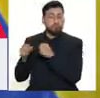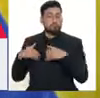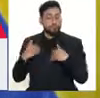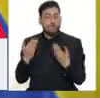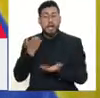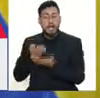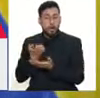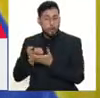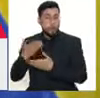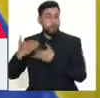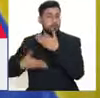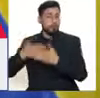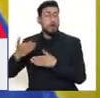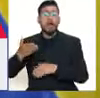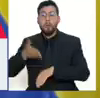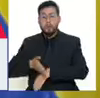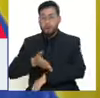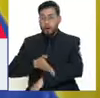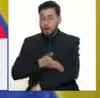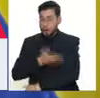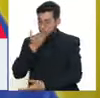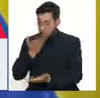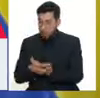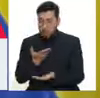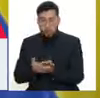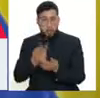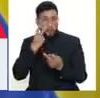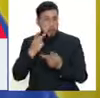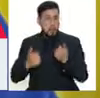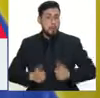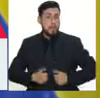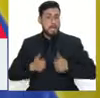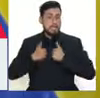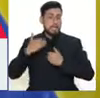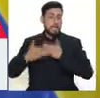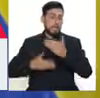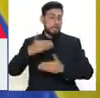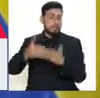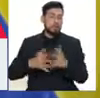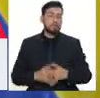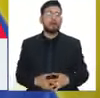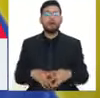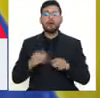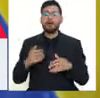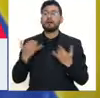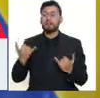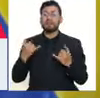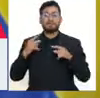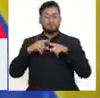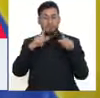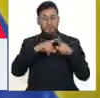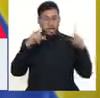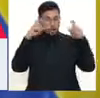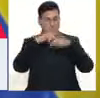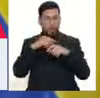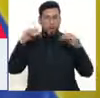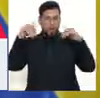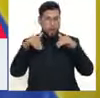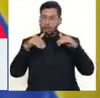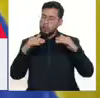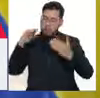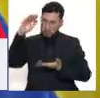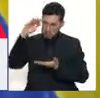generen mejoras tangibles en las condiciones de vida, reduciendo impactos adversos en el